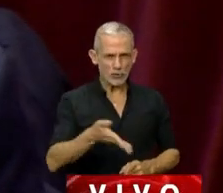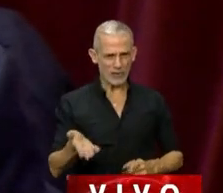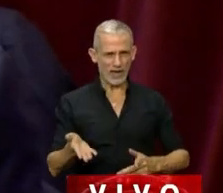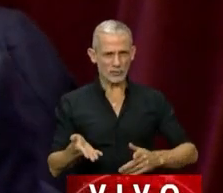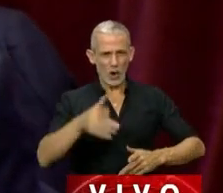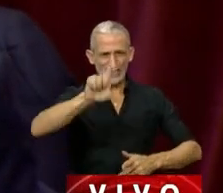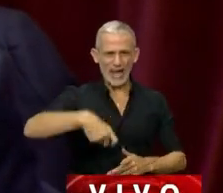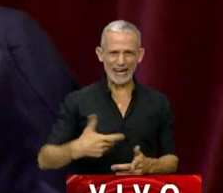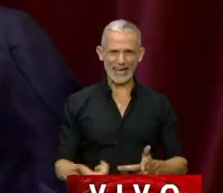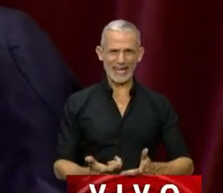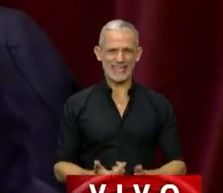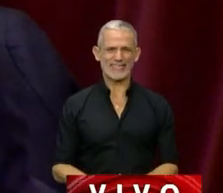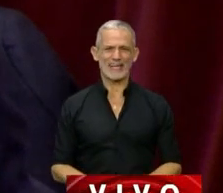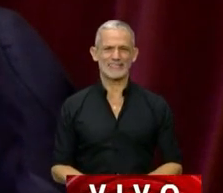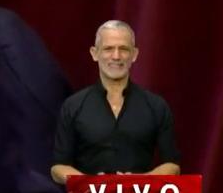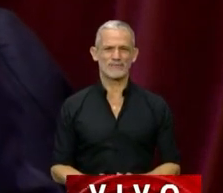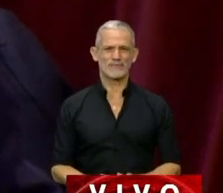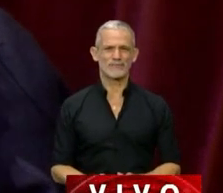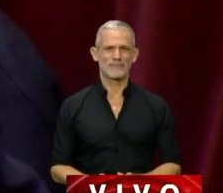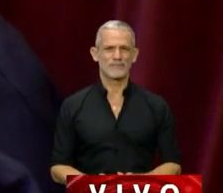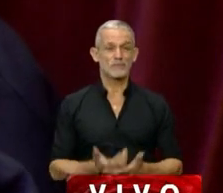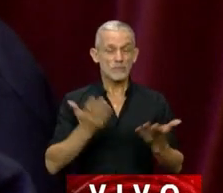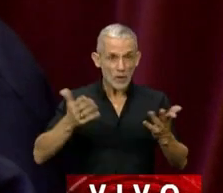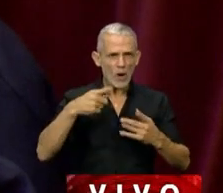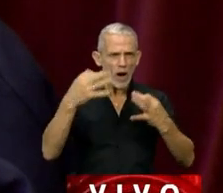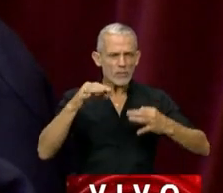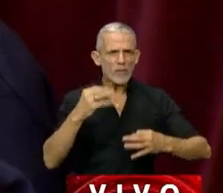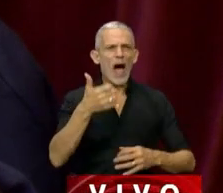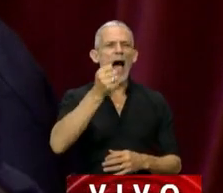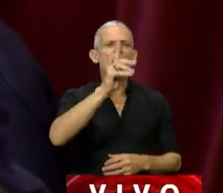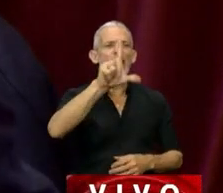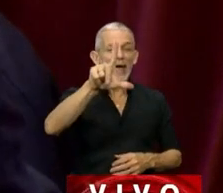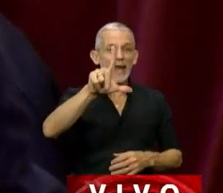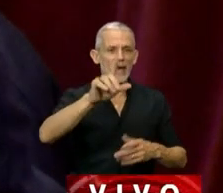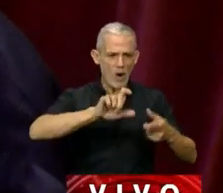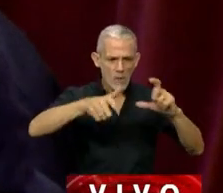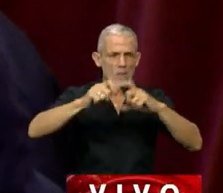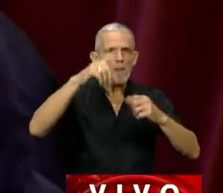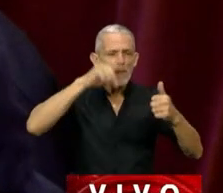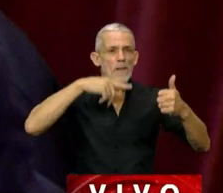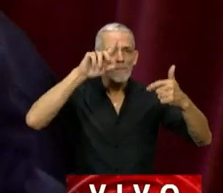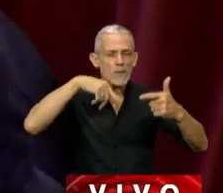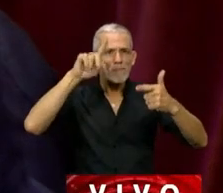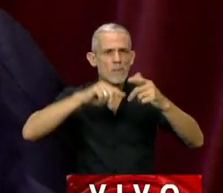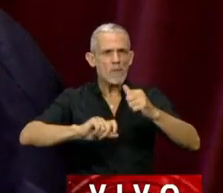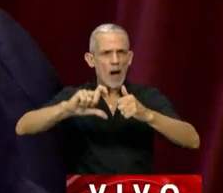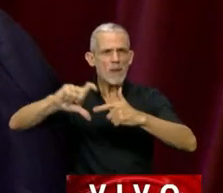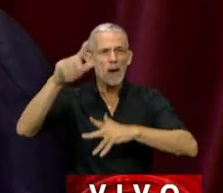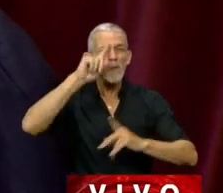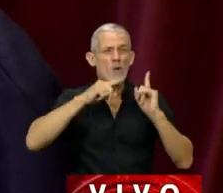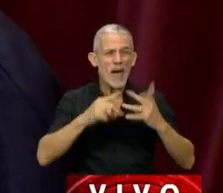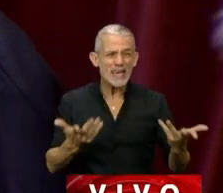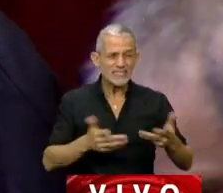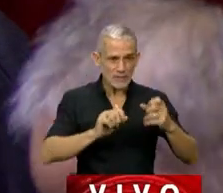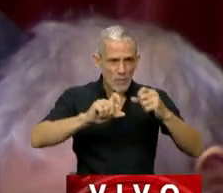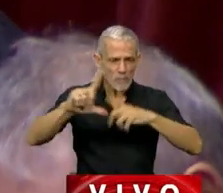1.2% a las tarjetas de crédito. Tienen el ABL que ajusta mensualmente. Mensualmente